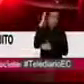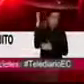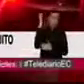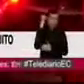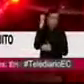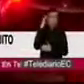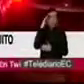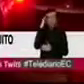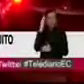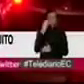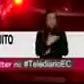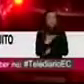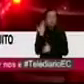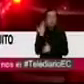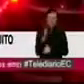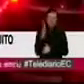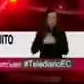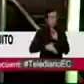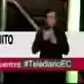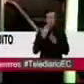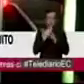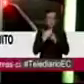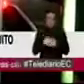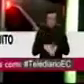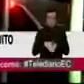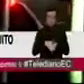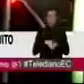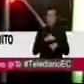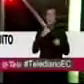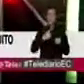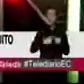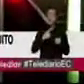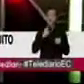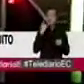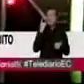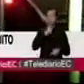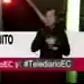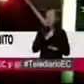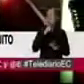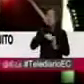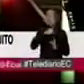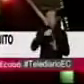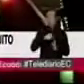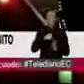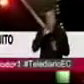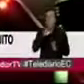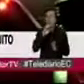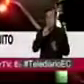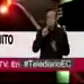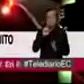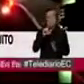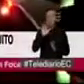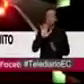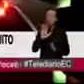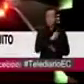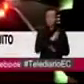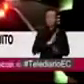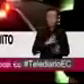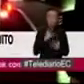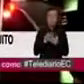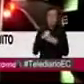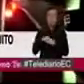efectivos policiales se retiraron del nosocomio. Este traslado a Quito fue dispuesto por el juez Ceballos para que cumpla la prisión preventiva que se le